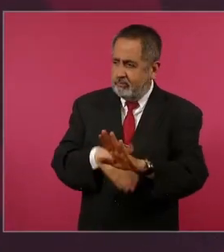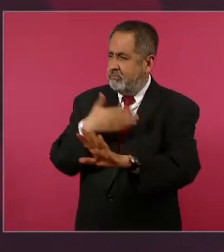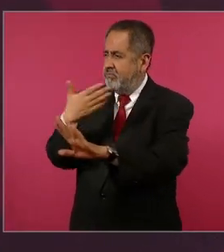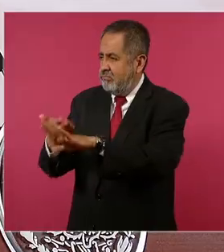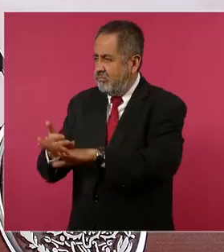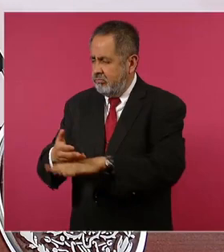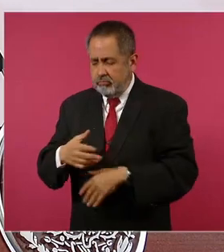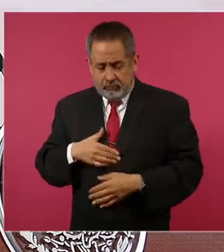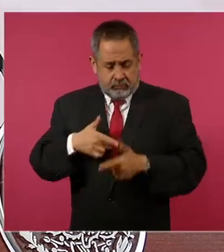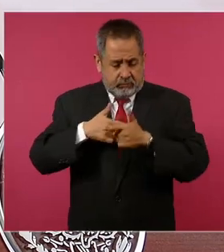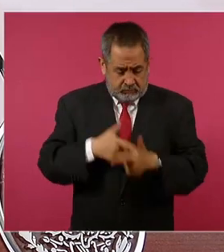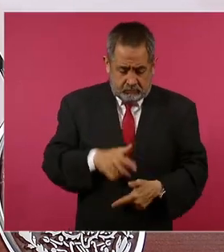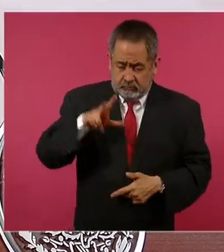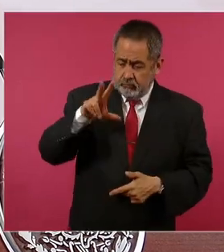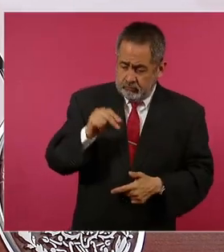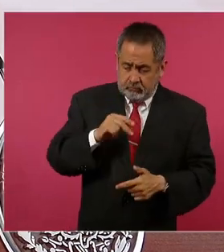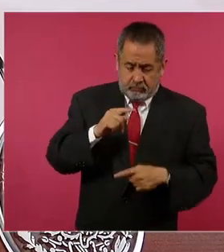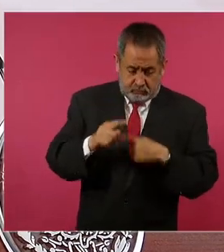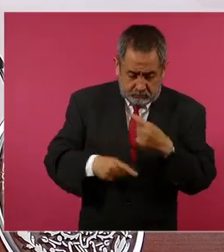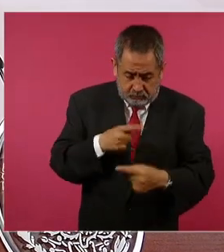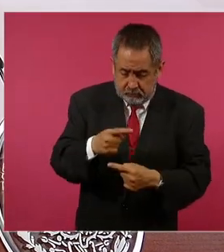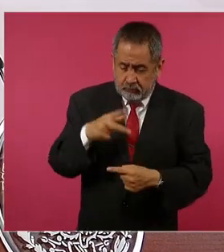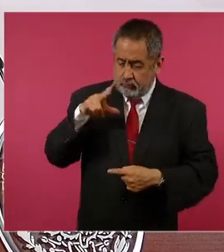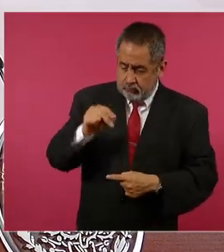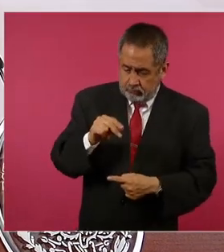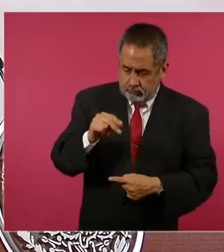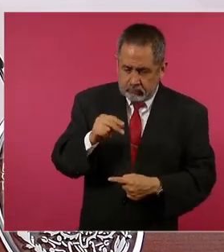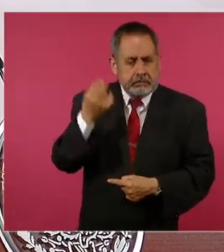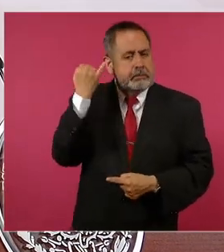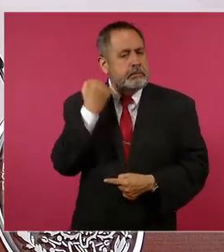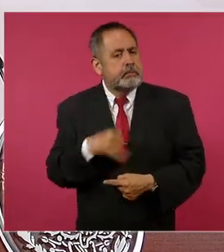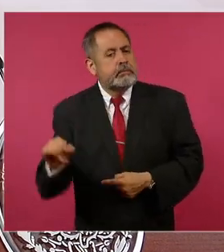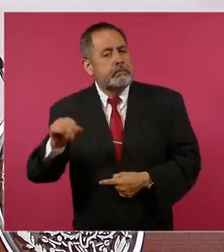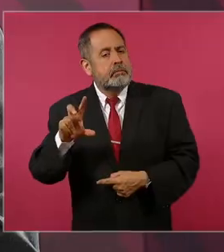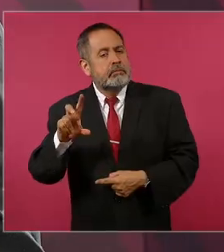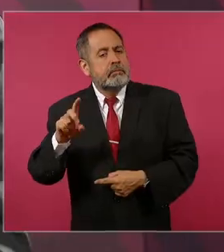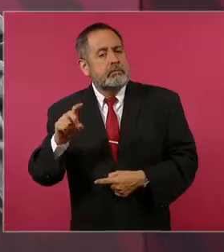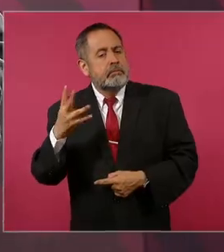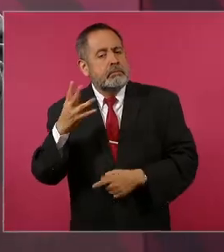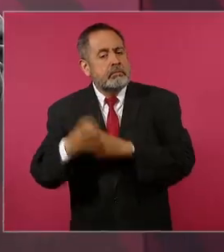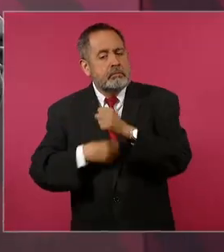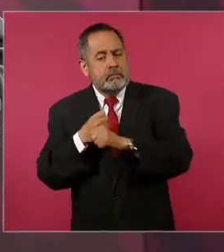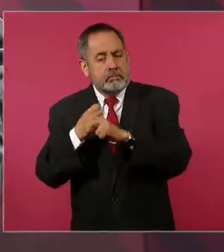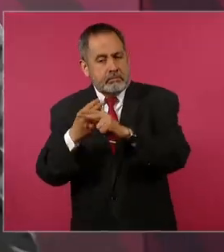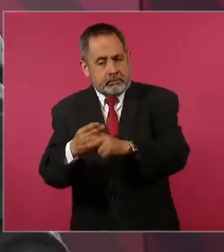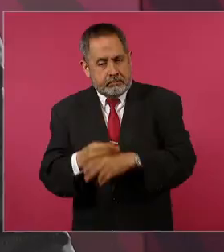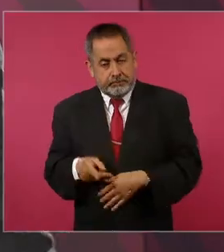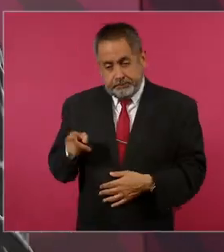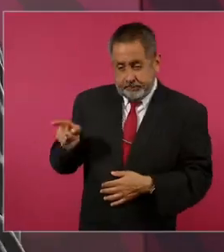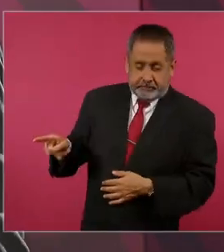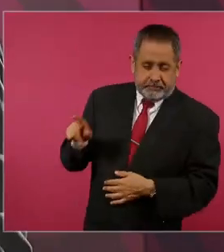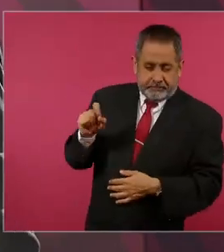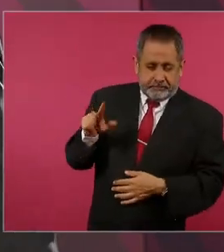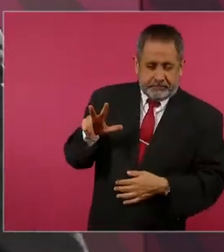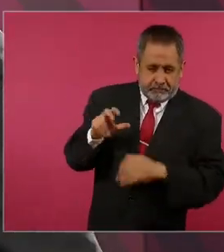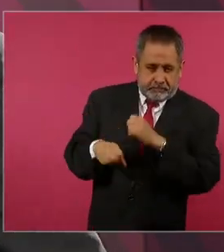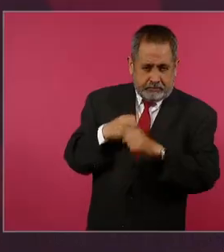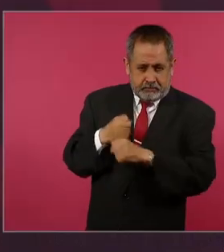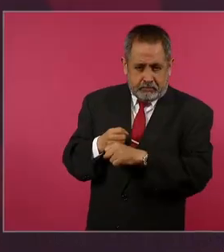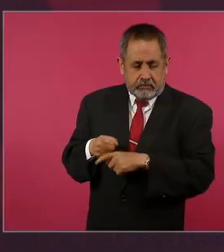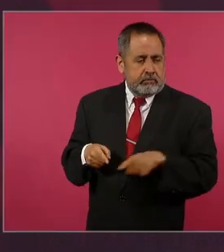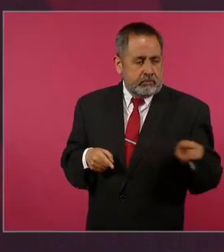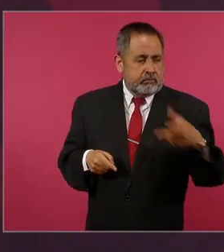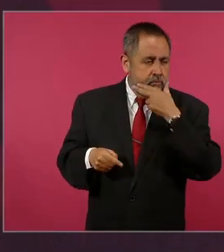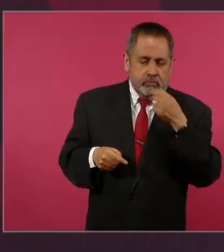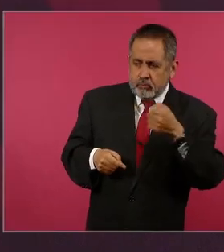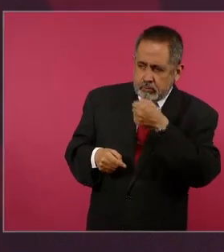no reelección, y se quedó 34 años. Ya cuando llevaba como 28, fue esa